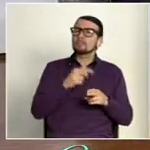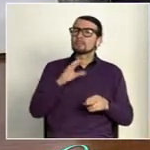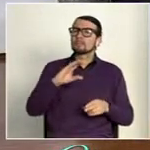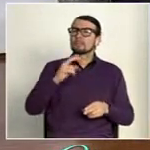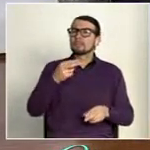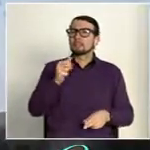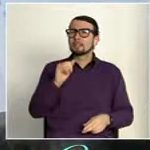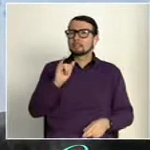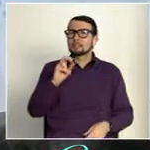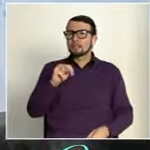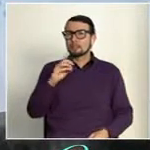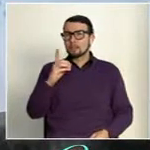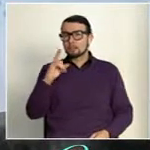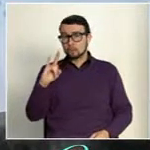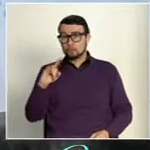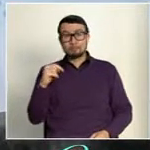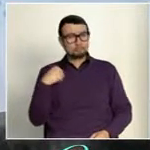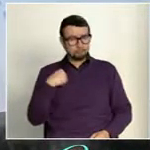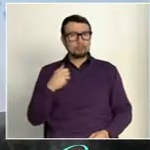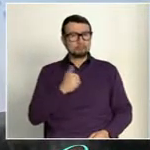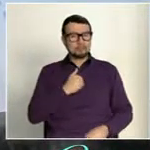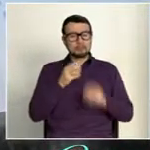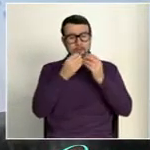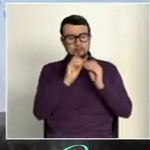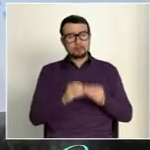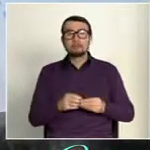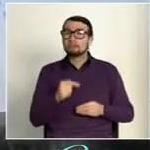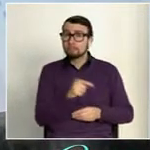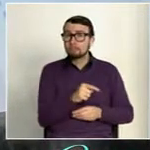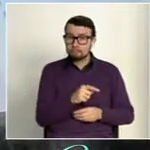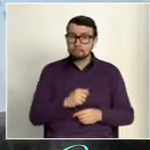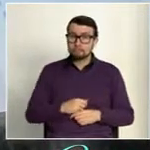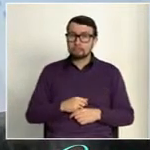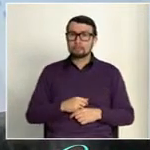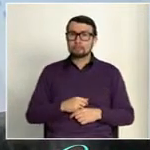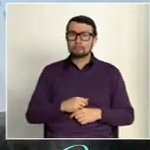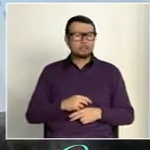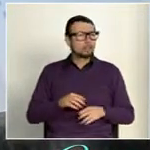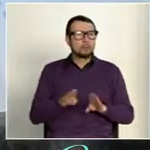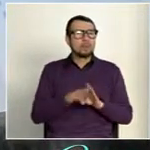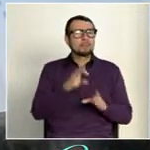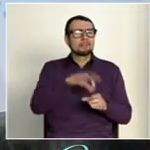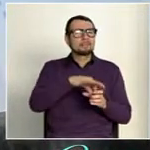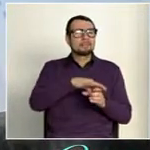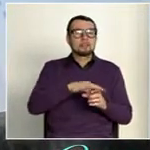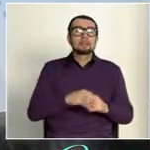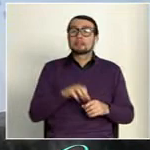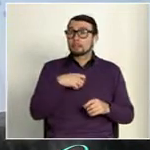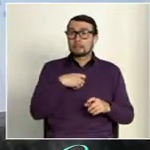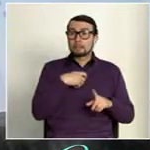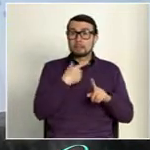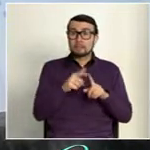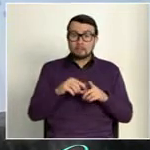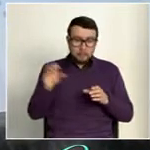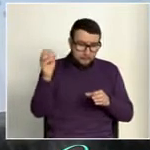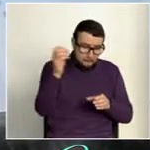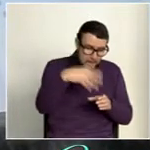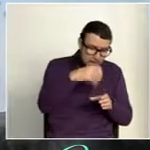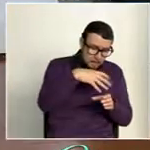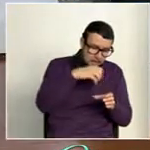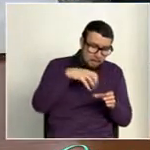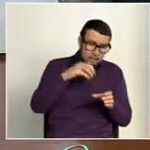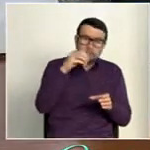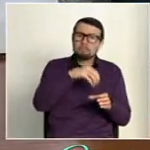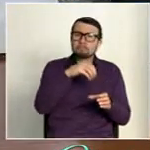hecho, yo mismo lo preparo y es un chai que llaman ese mismo té, que tiene varios tipos de especies. ¿Qué son cuáles? ¿Para qué?